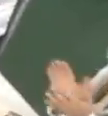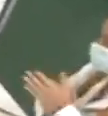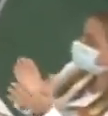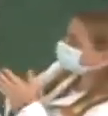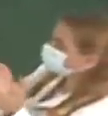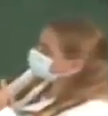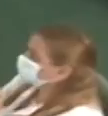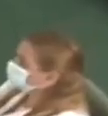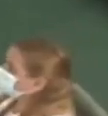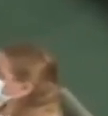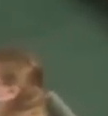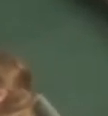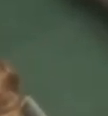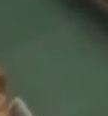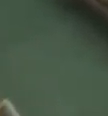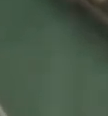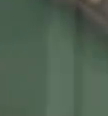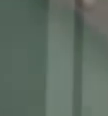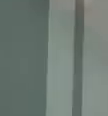gracias.